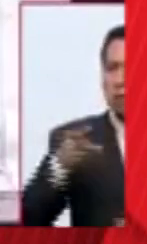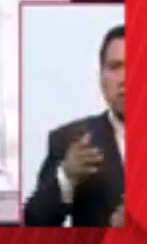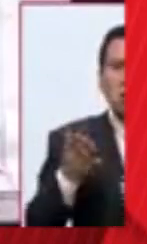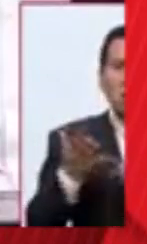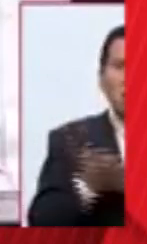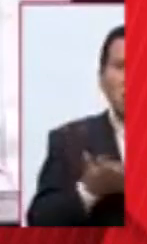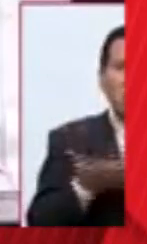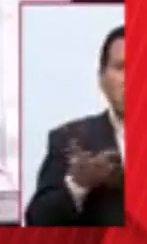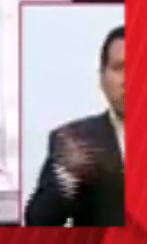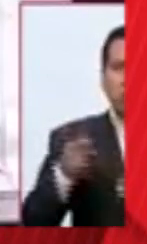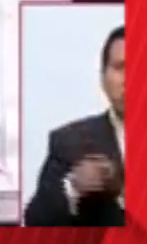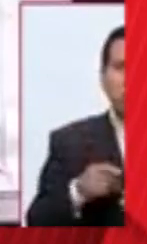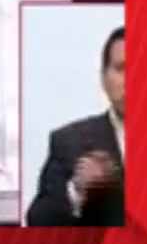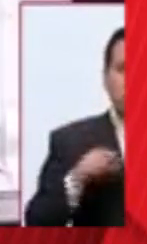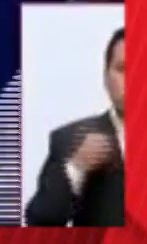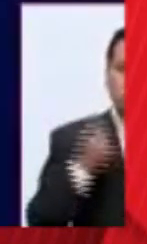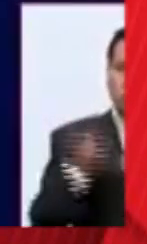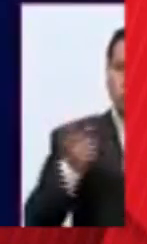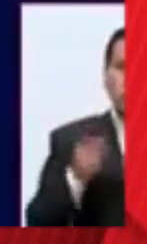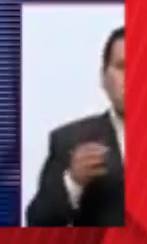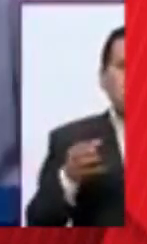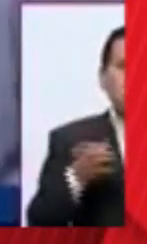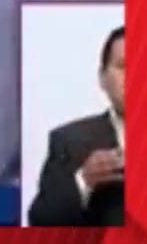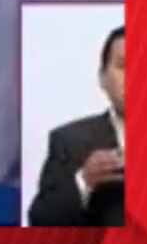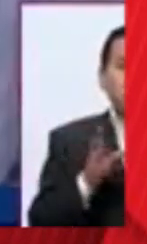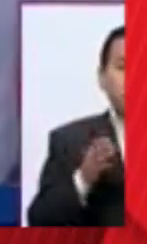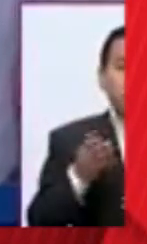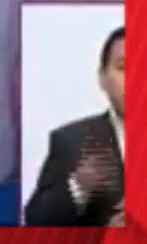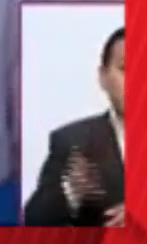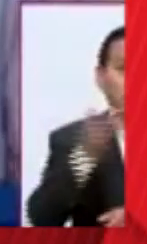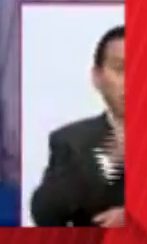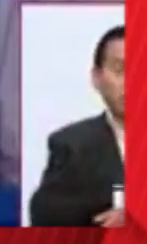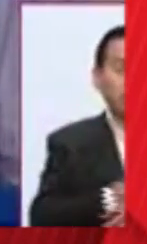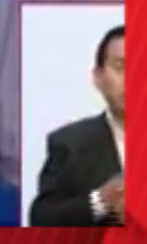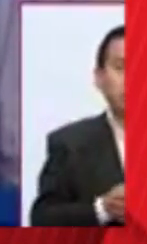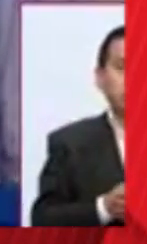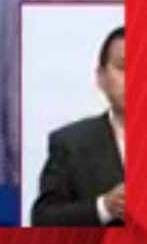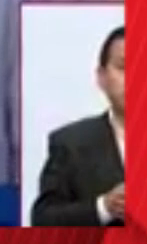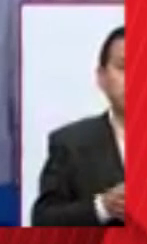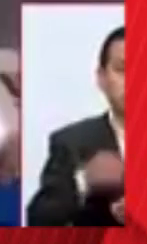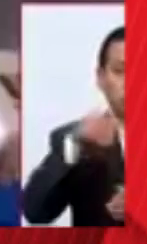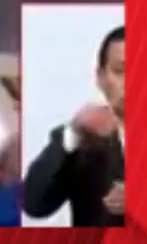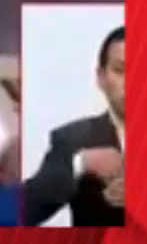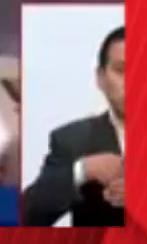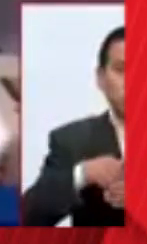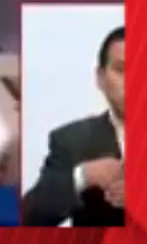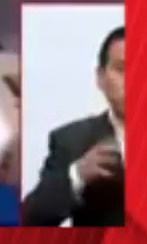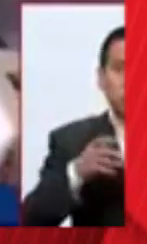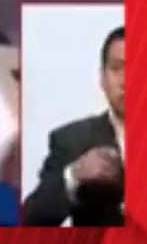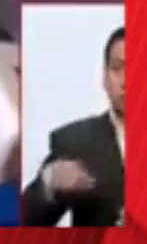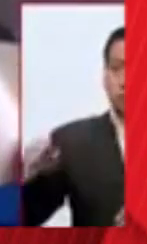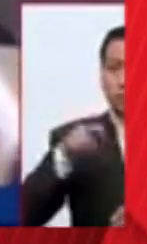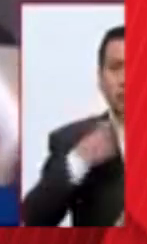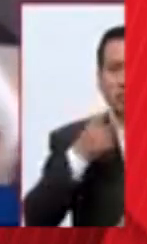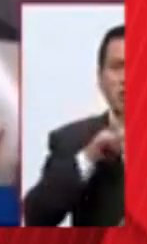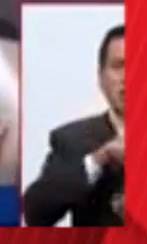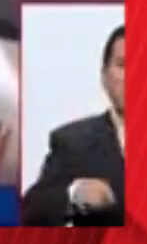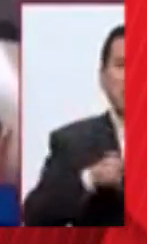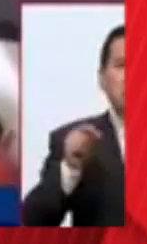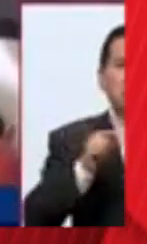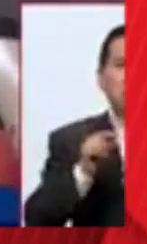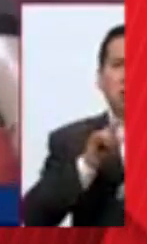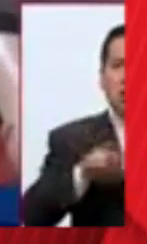estaría arribando al Perú para la posesión de mando, pues la toma de mando del presidente democráticamente electo por